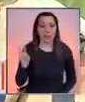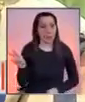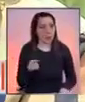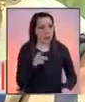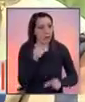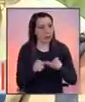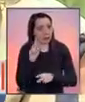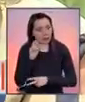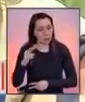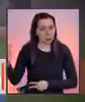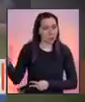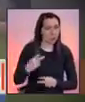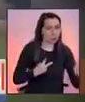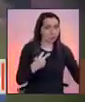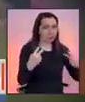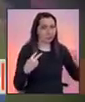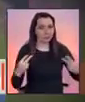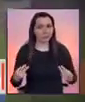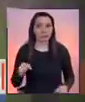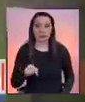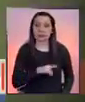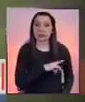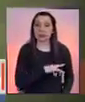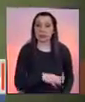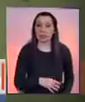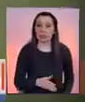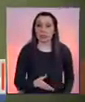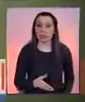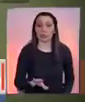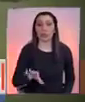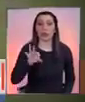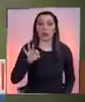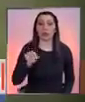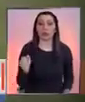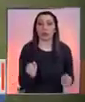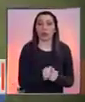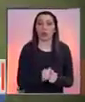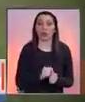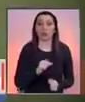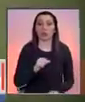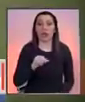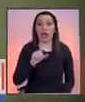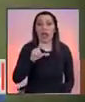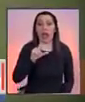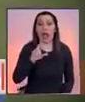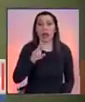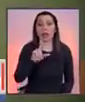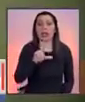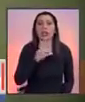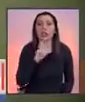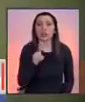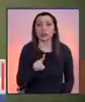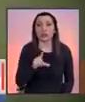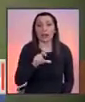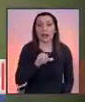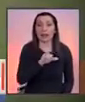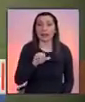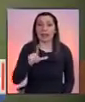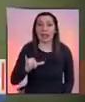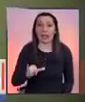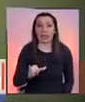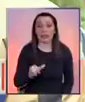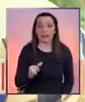atención. Entonces, acá en Chile me encontré con Carlitos, con Caselli, y ahí sí